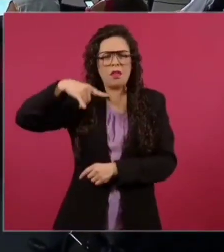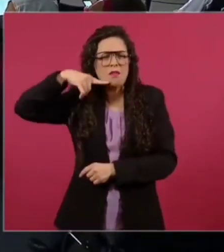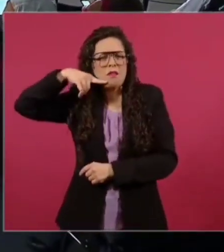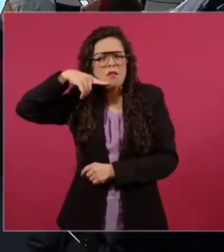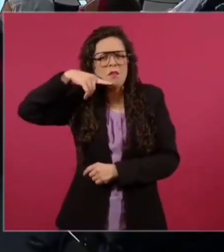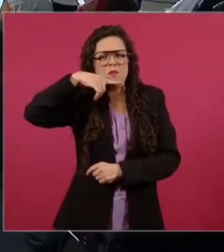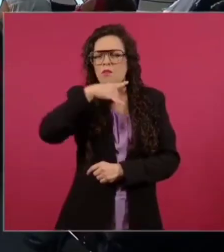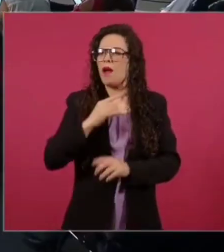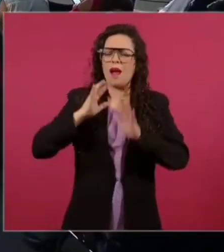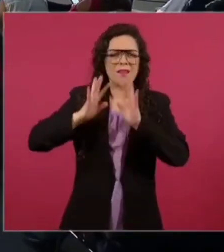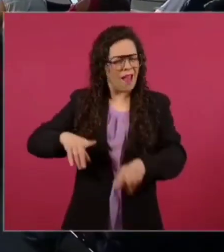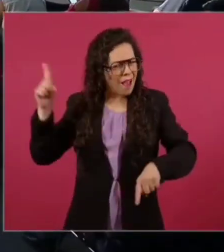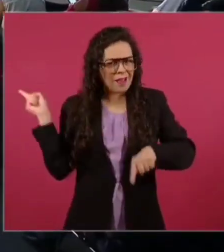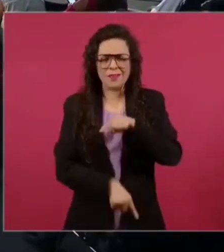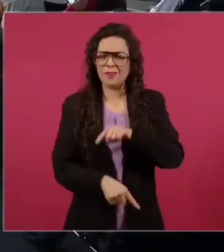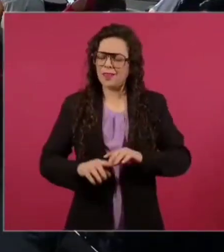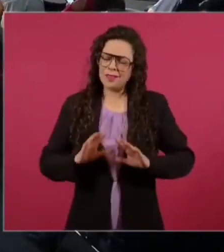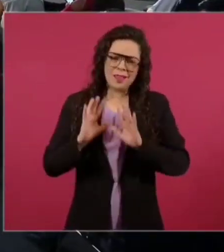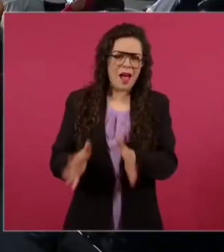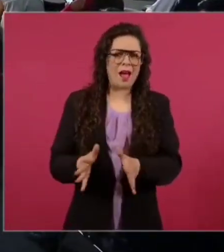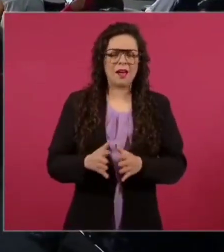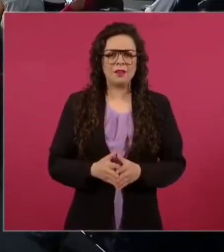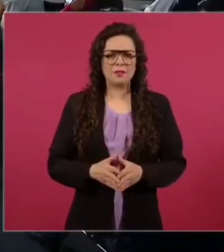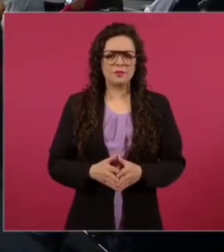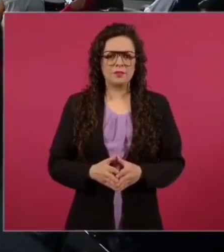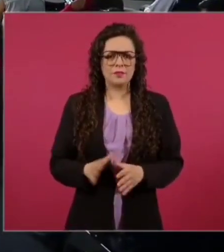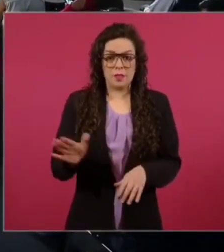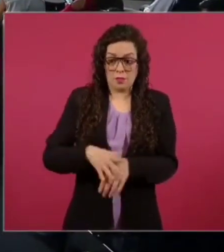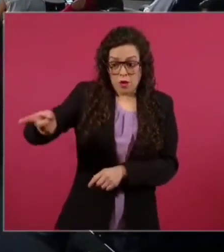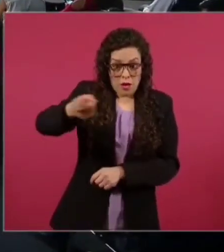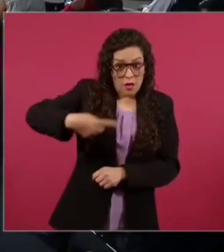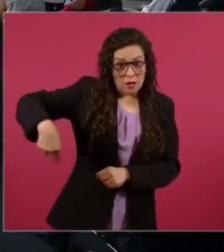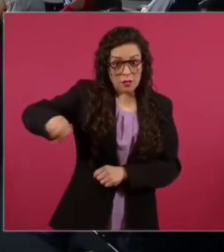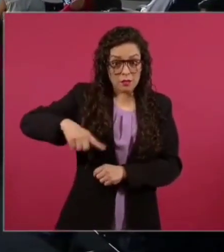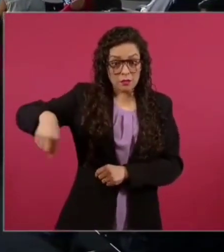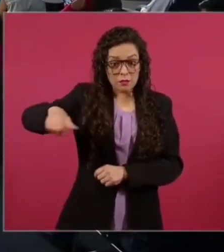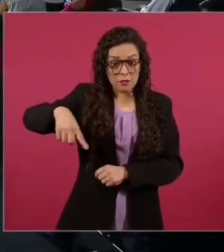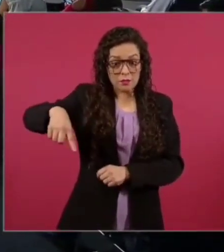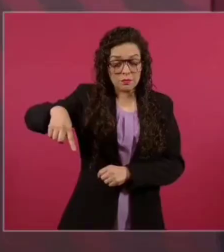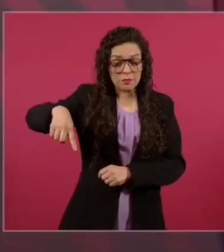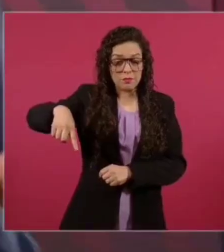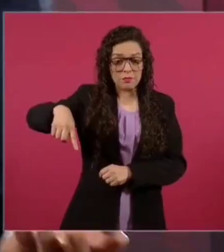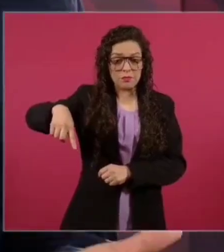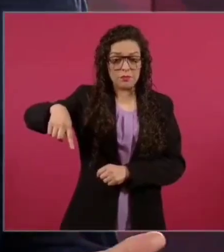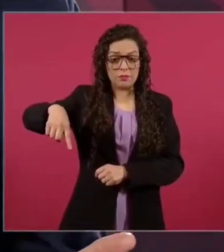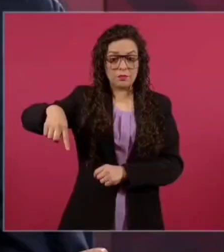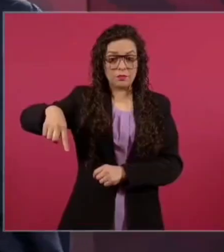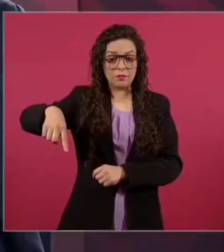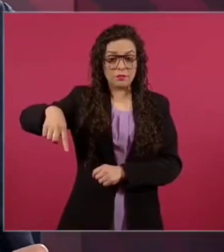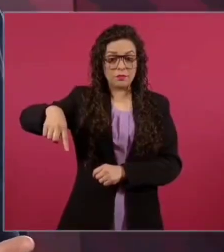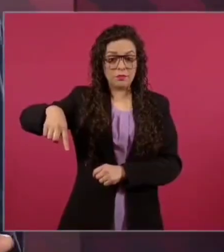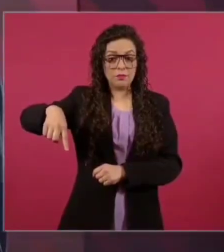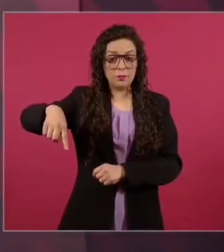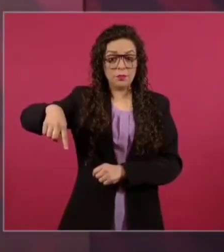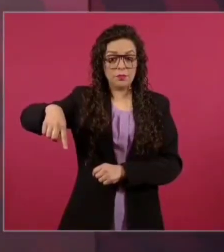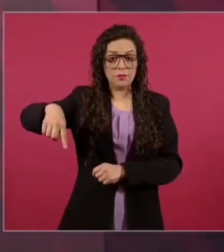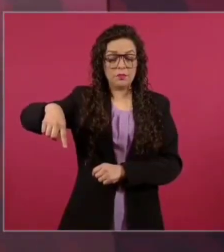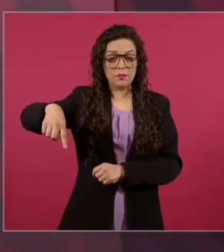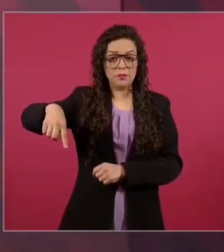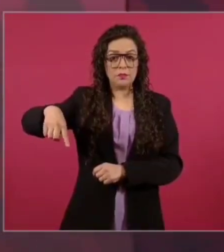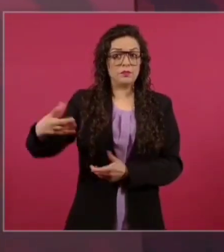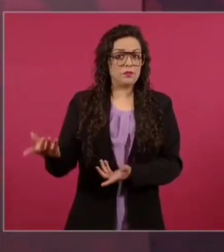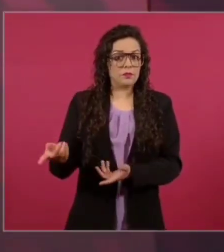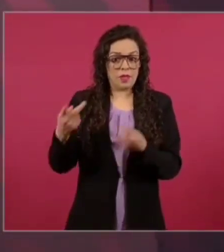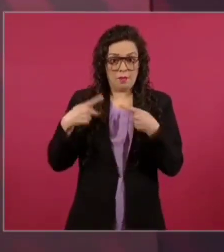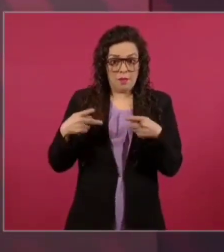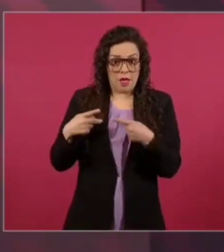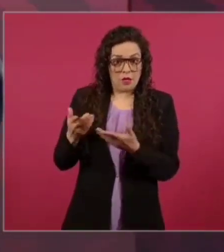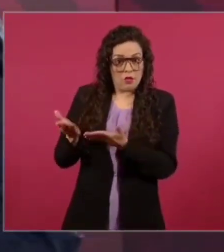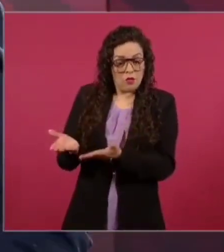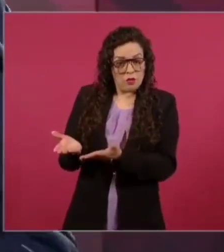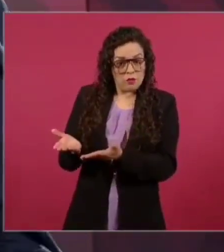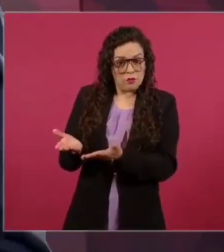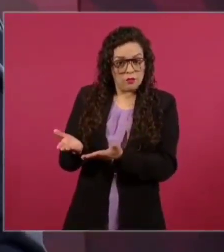se